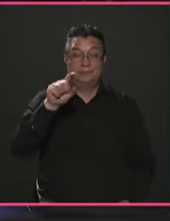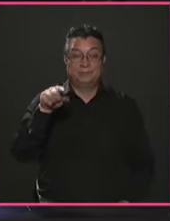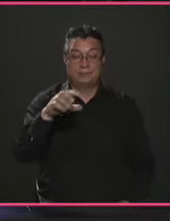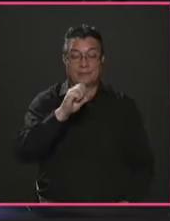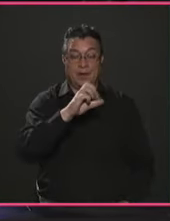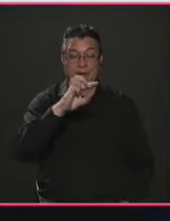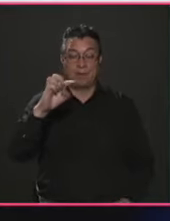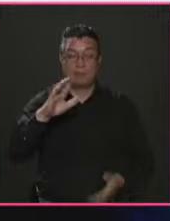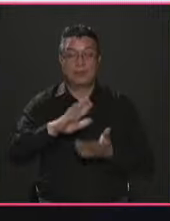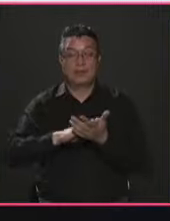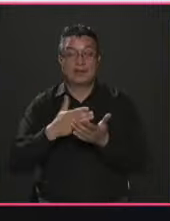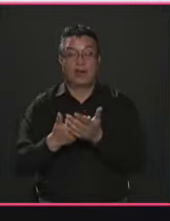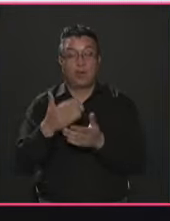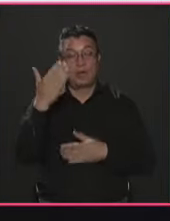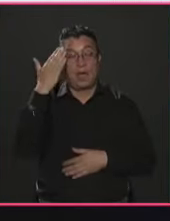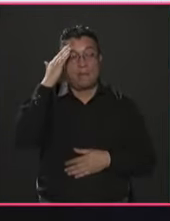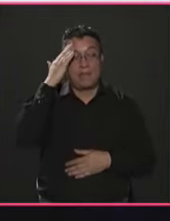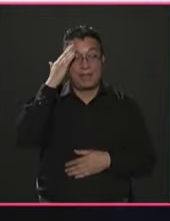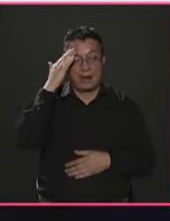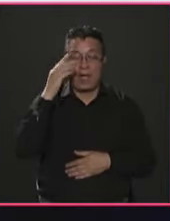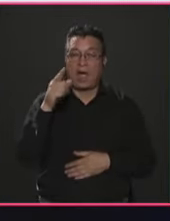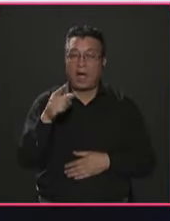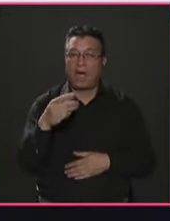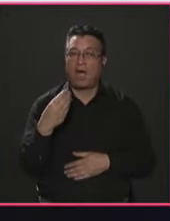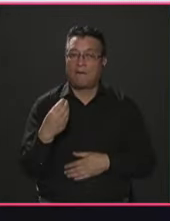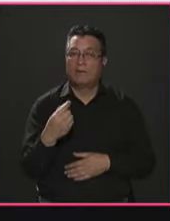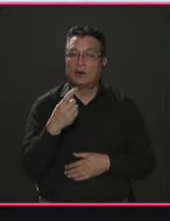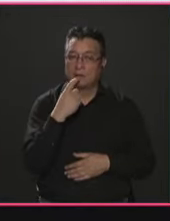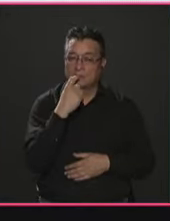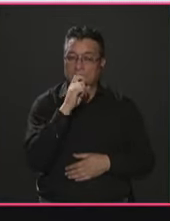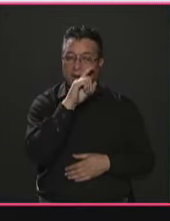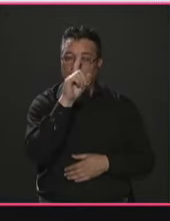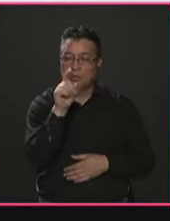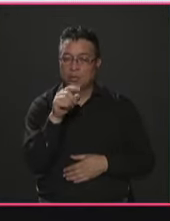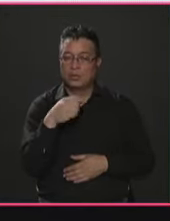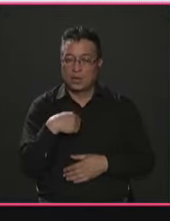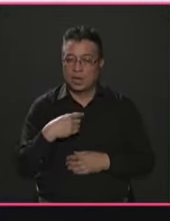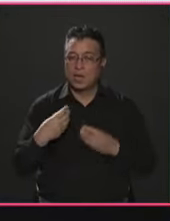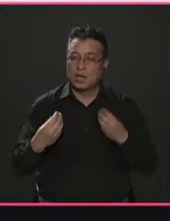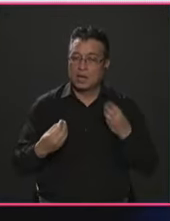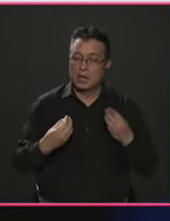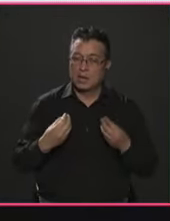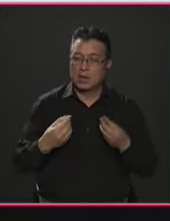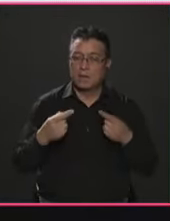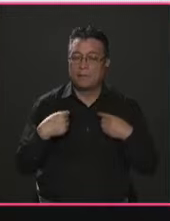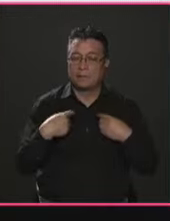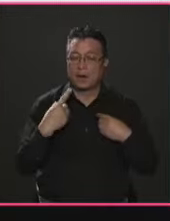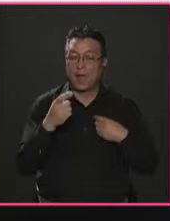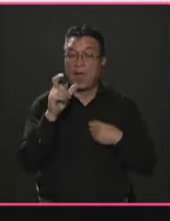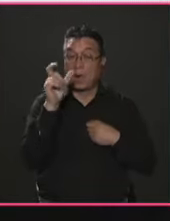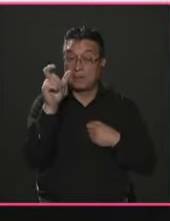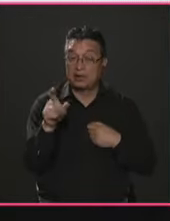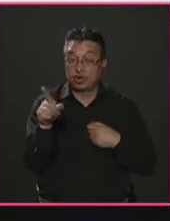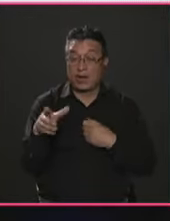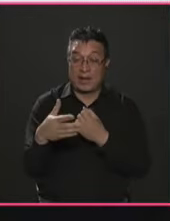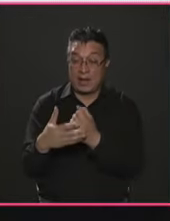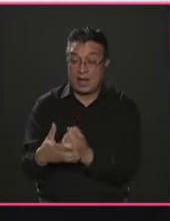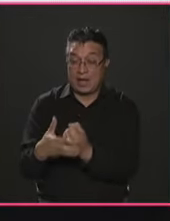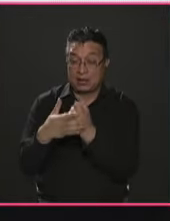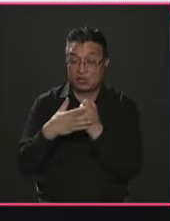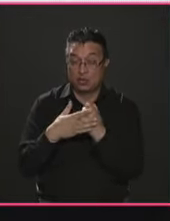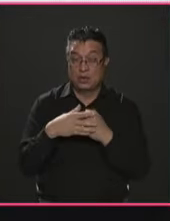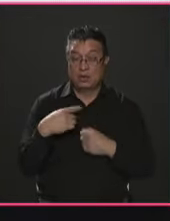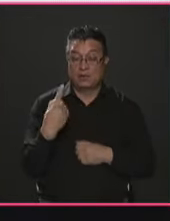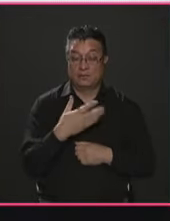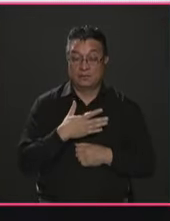Salud Mental esa es una buena pregunta que nos hemos hecho de hecho la persona que colabora con nosotros